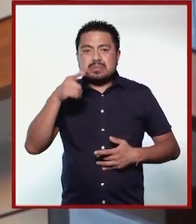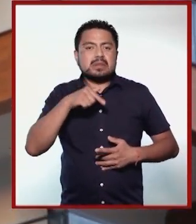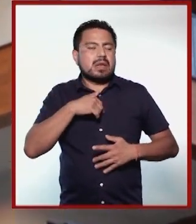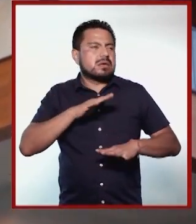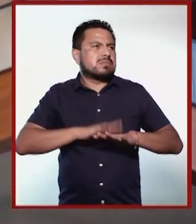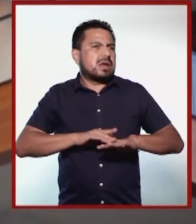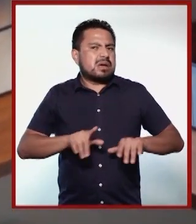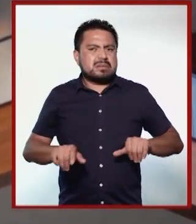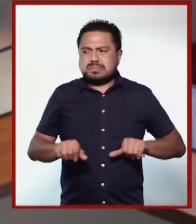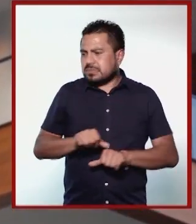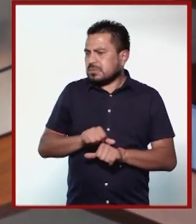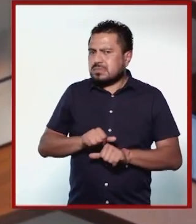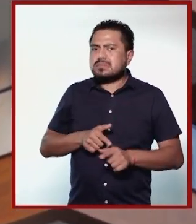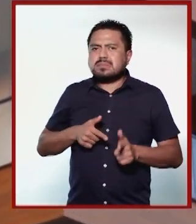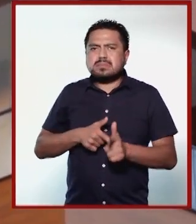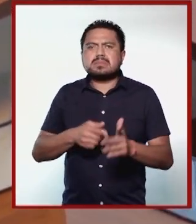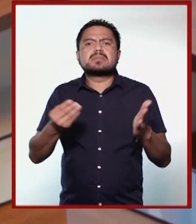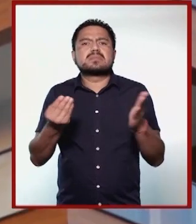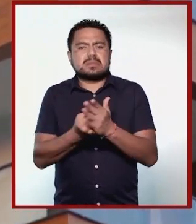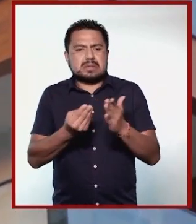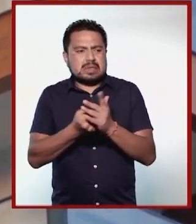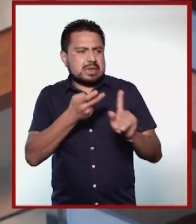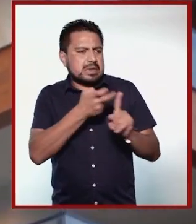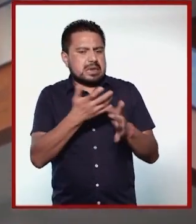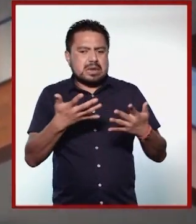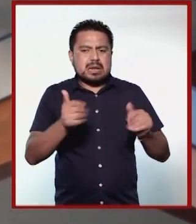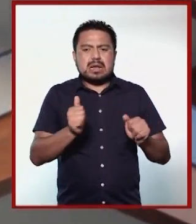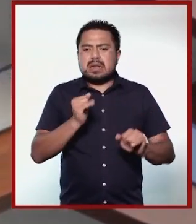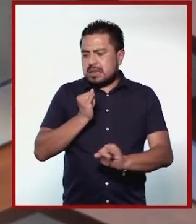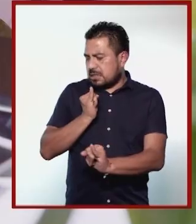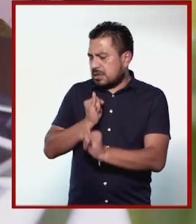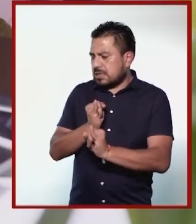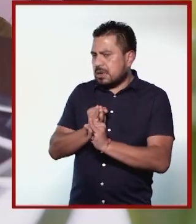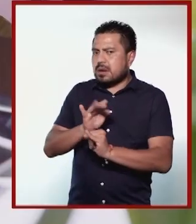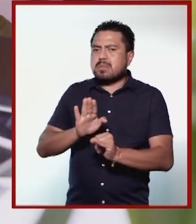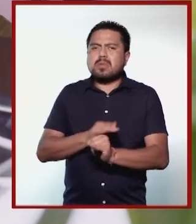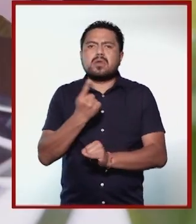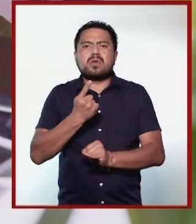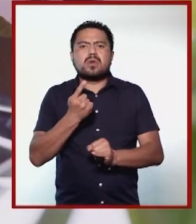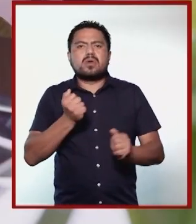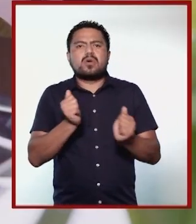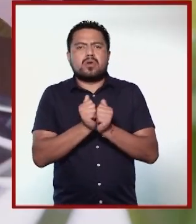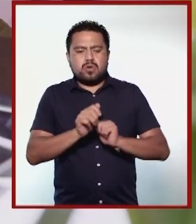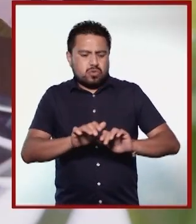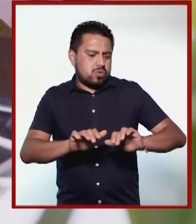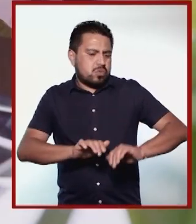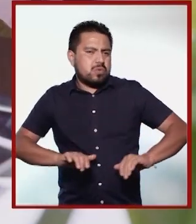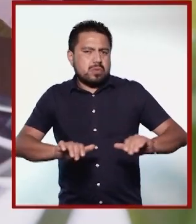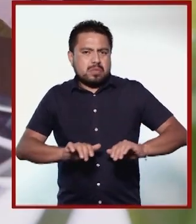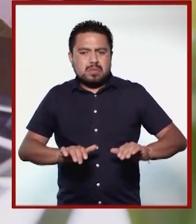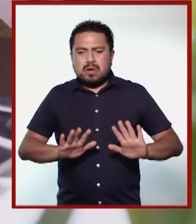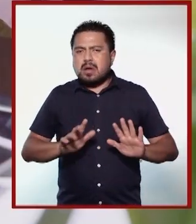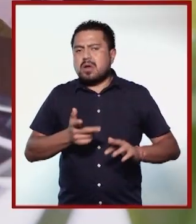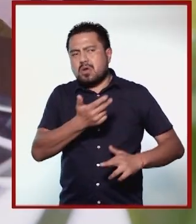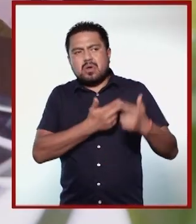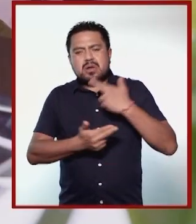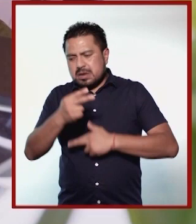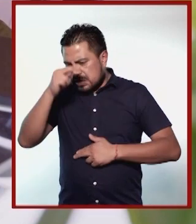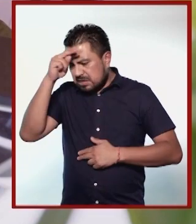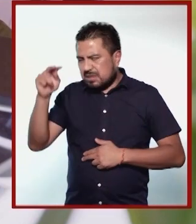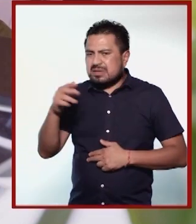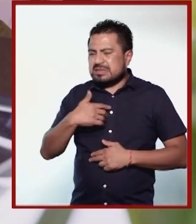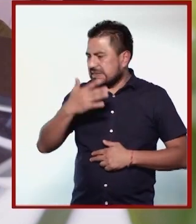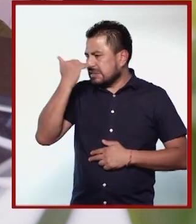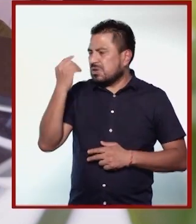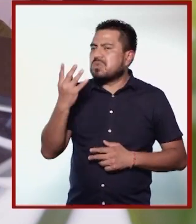la alternativa de seguir dando clases ahí ya en línea, a través de la computadora, o regresar a México. No